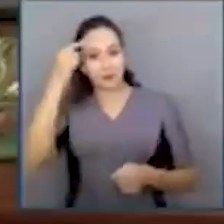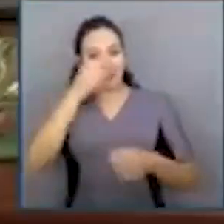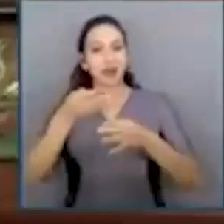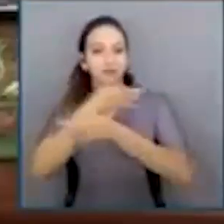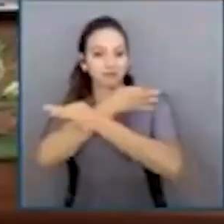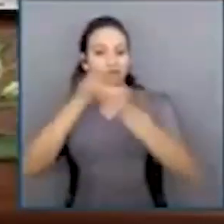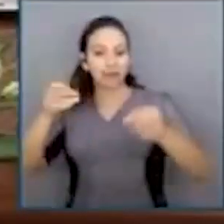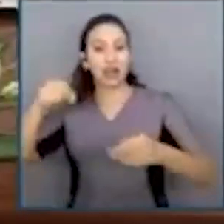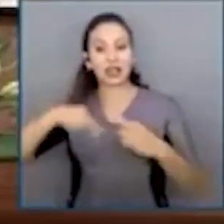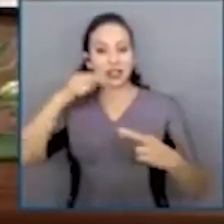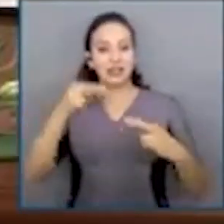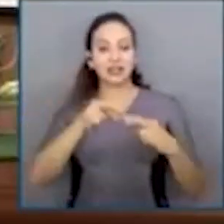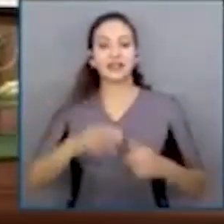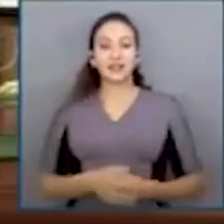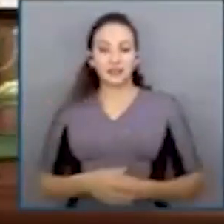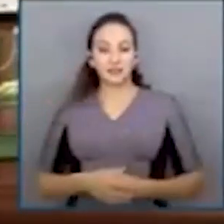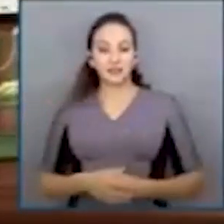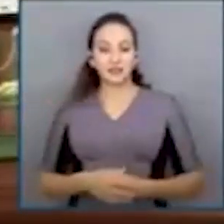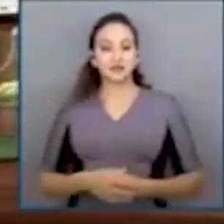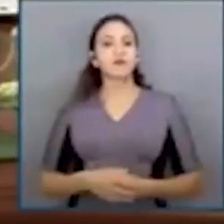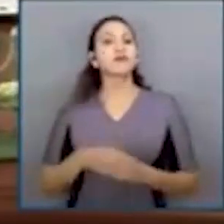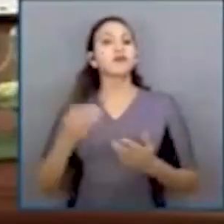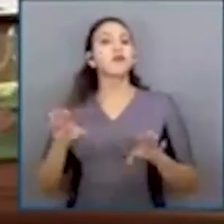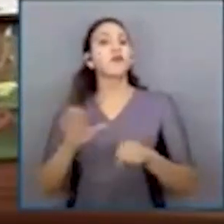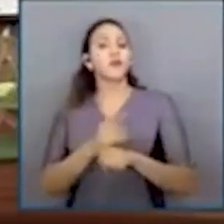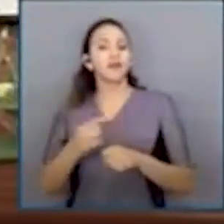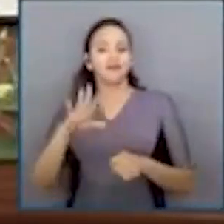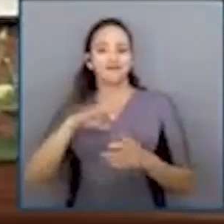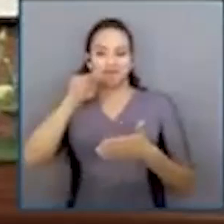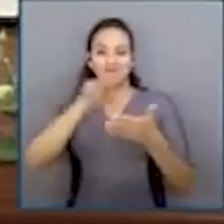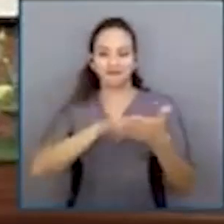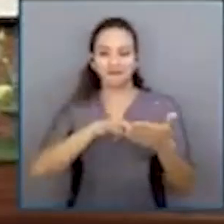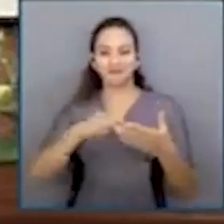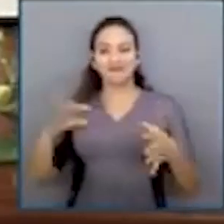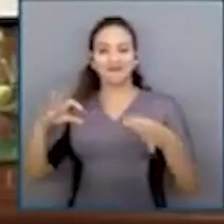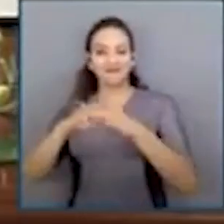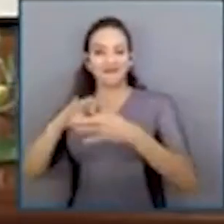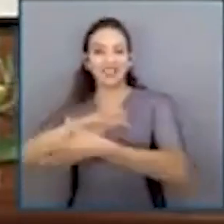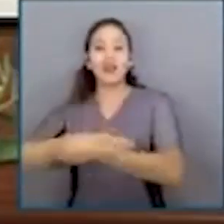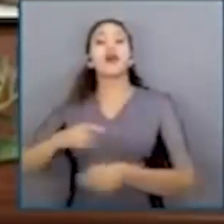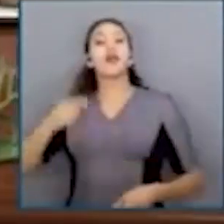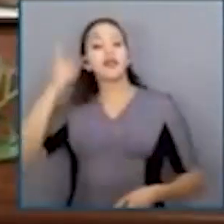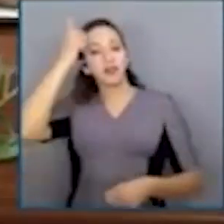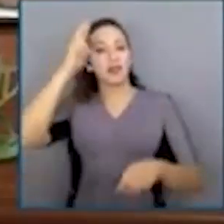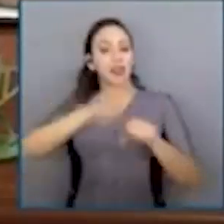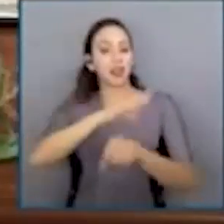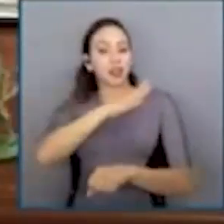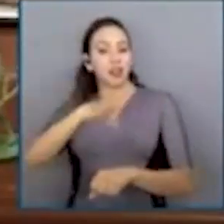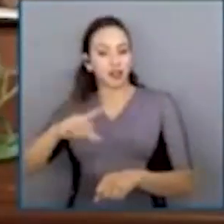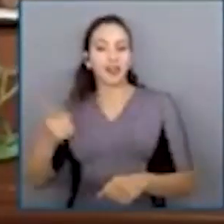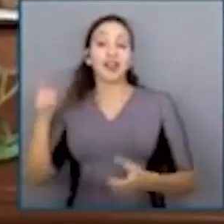la región esto con la firma de un convenio de colaboración realizada por el director general del Canal del poder judicial de la